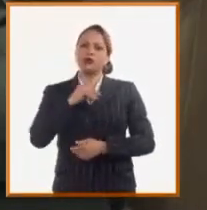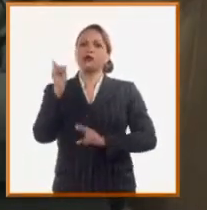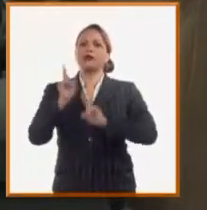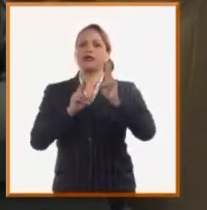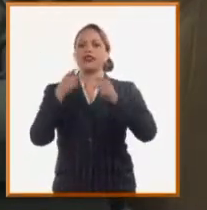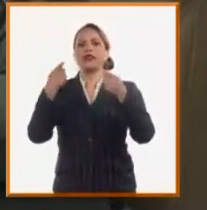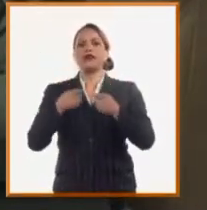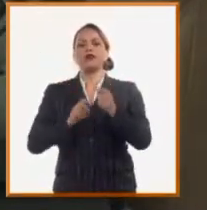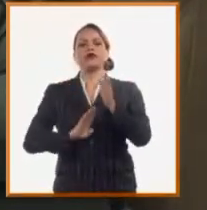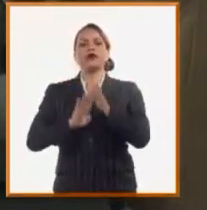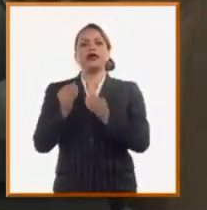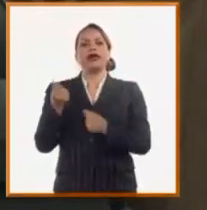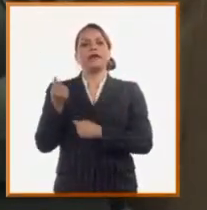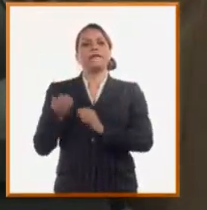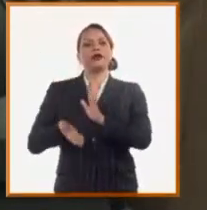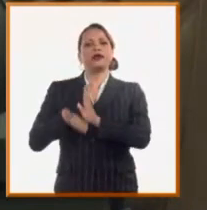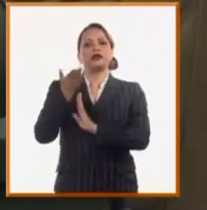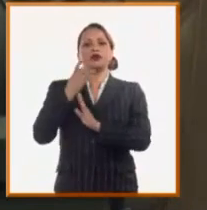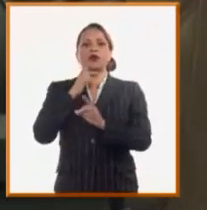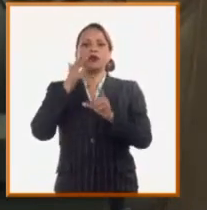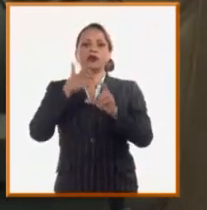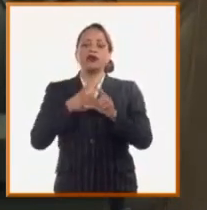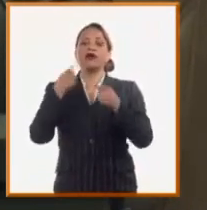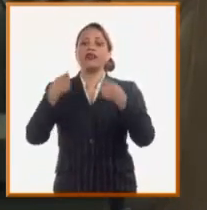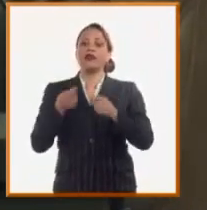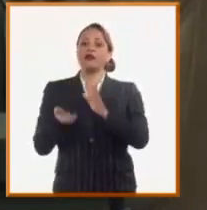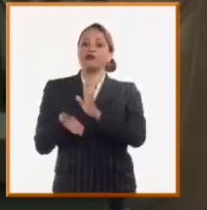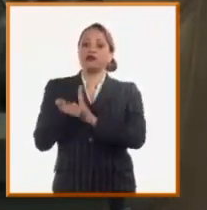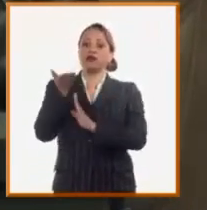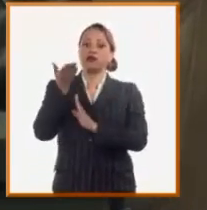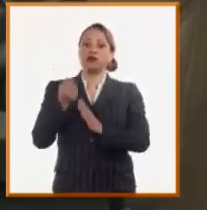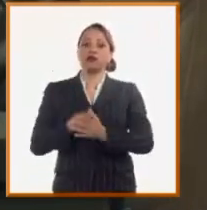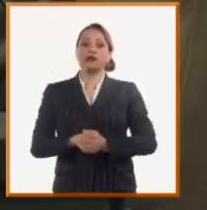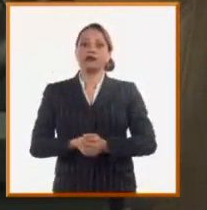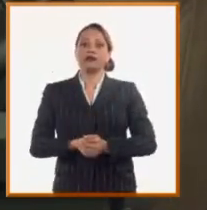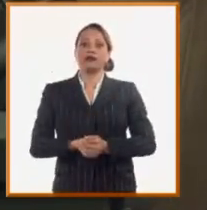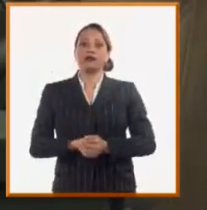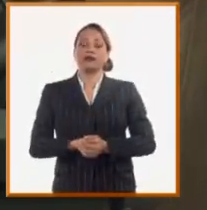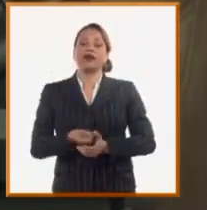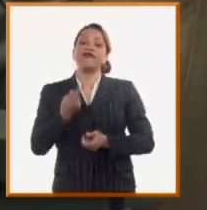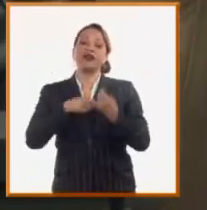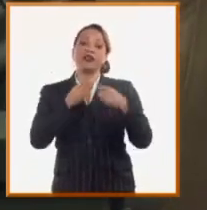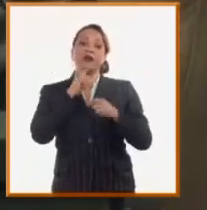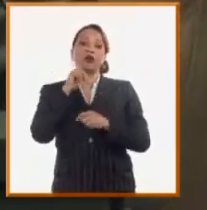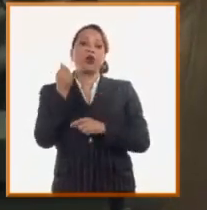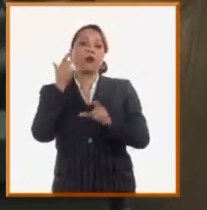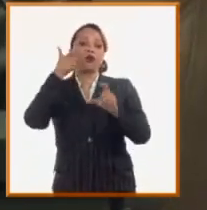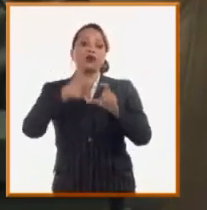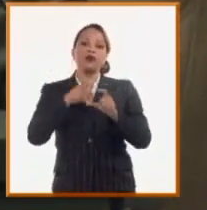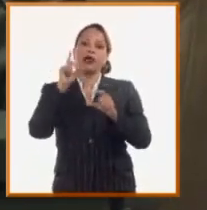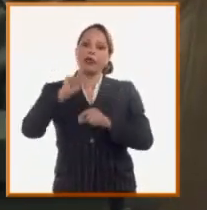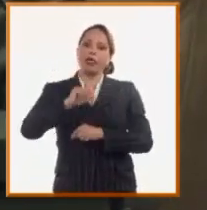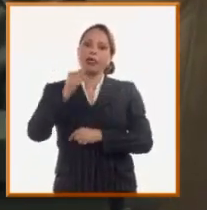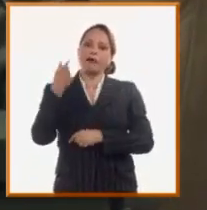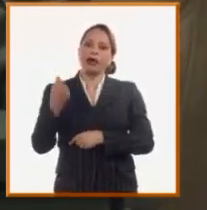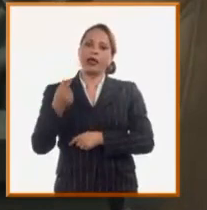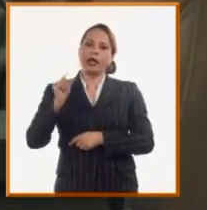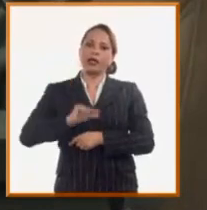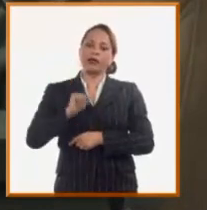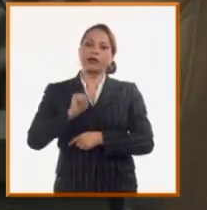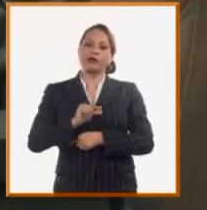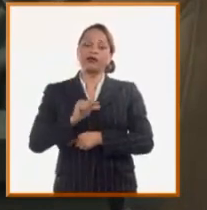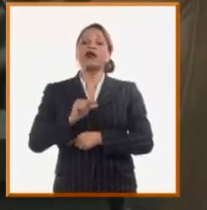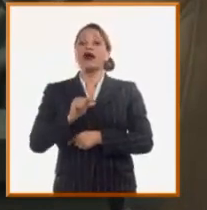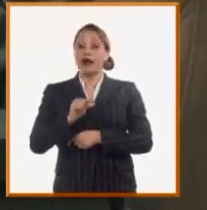subir el precio del combustible, pues somos un país sin combustible y vendemos el combustible tal vez más barato del área, uno de los más baratos del mundo. De acuerdo, pero cuando le subamos el